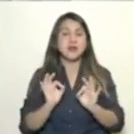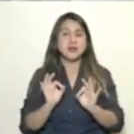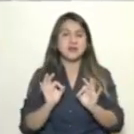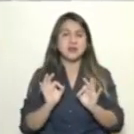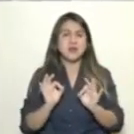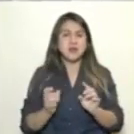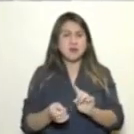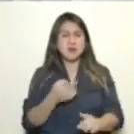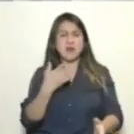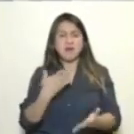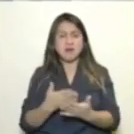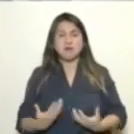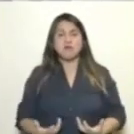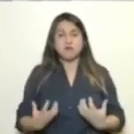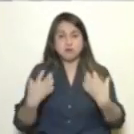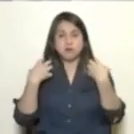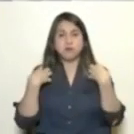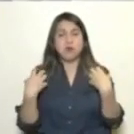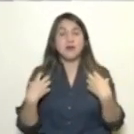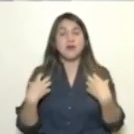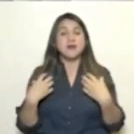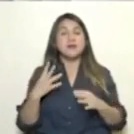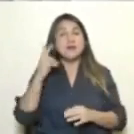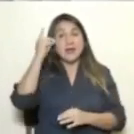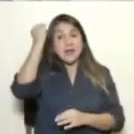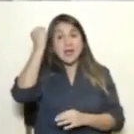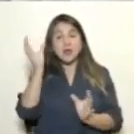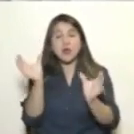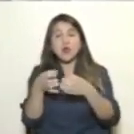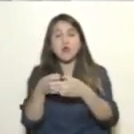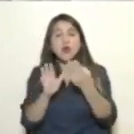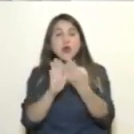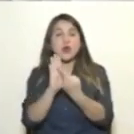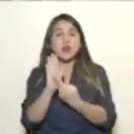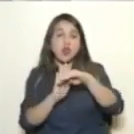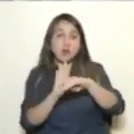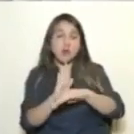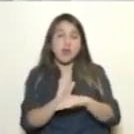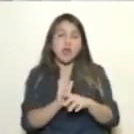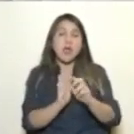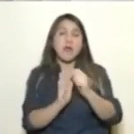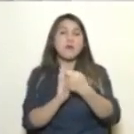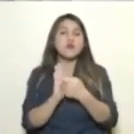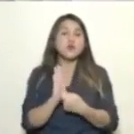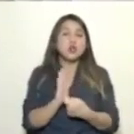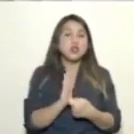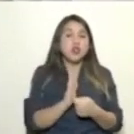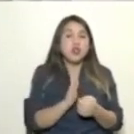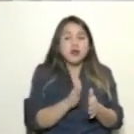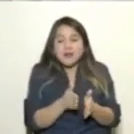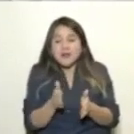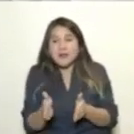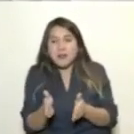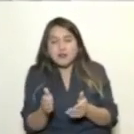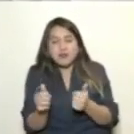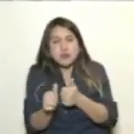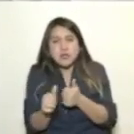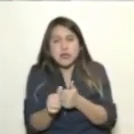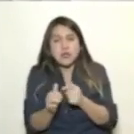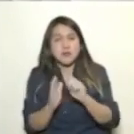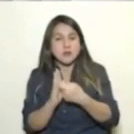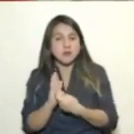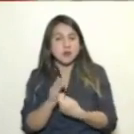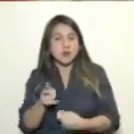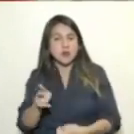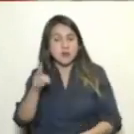inéditas, porque se ha creado un conjunto de normas en un presupuesto que está al lado del presupuesto de Chile. ¿Se da cuenta de lo que